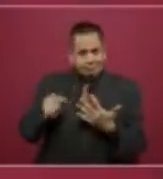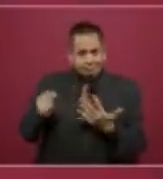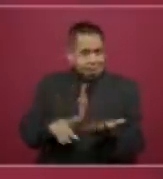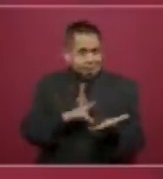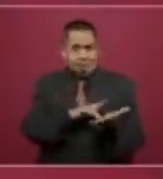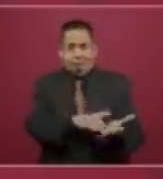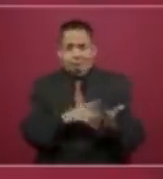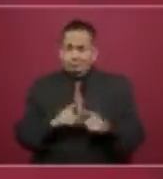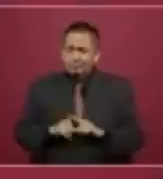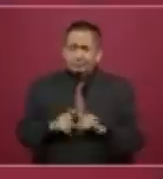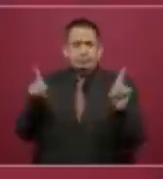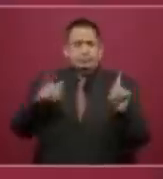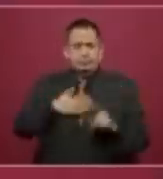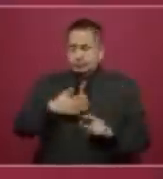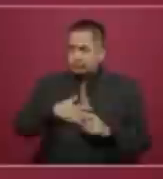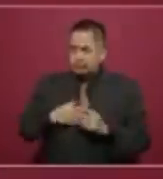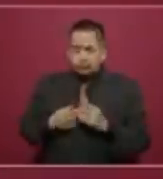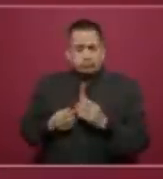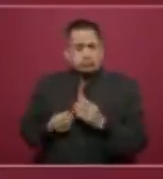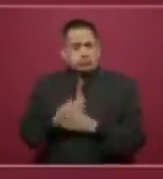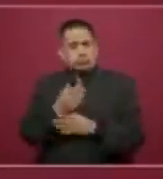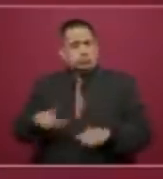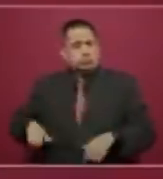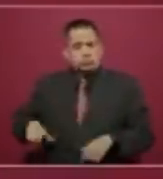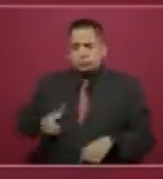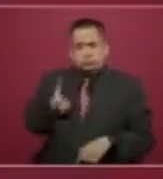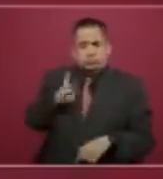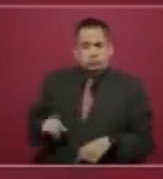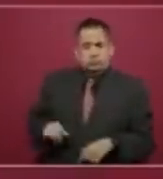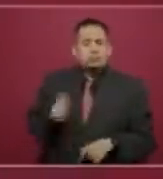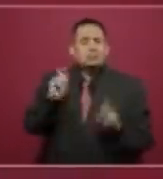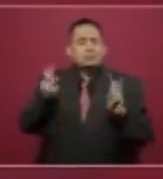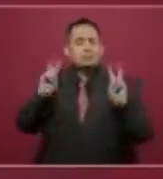es el distintivo del nuevo gobierno, la justicia social.